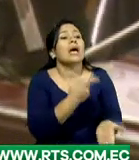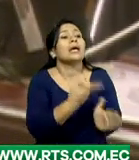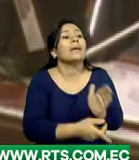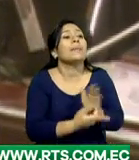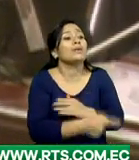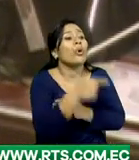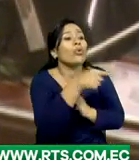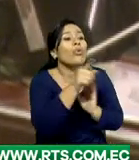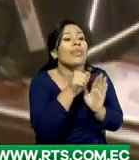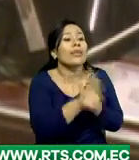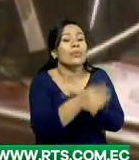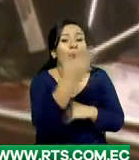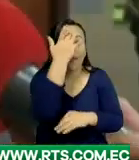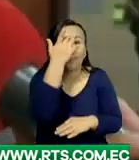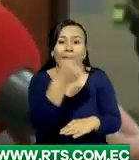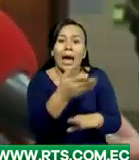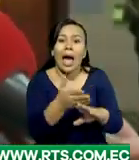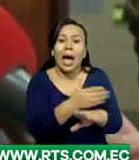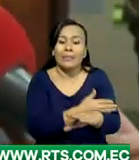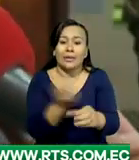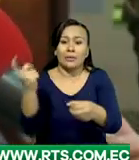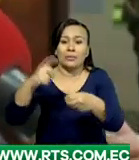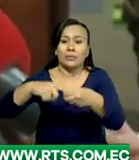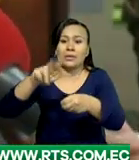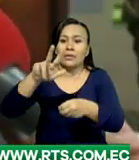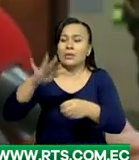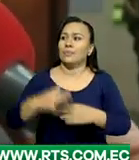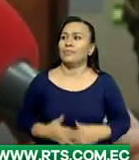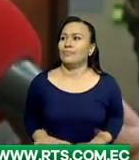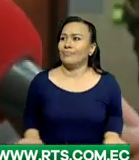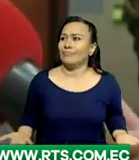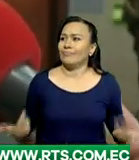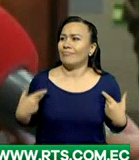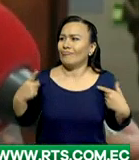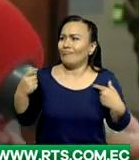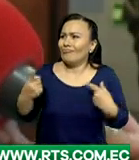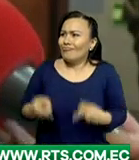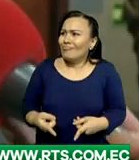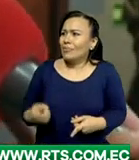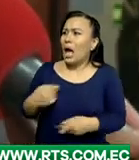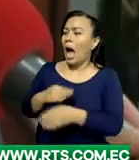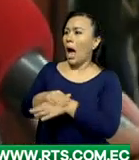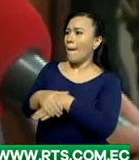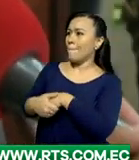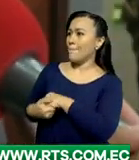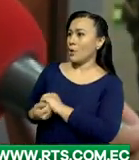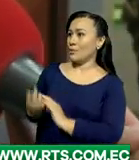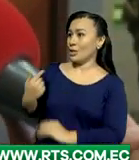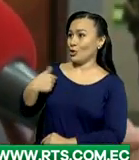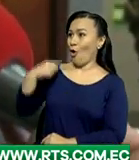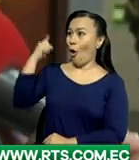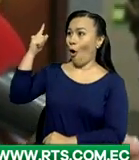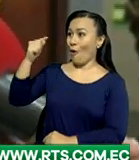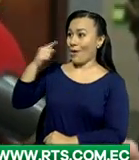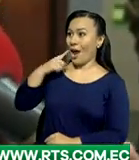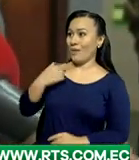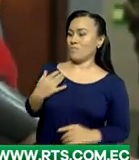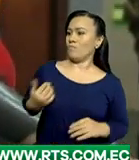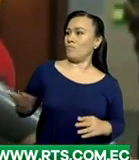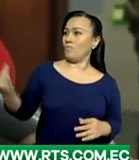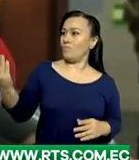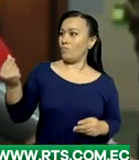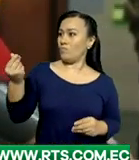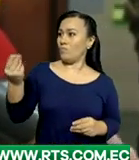jaque a los exaliancistas. Se aprovecha el poder para que empresas contratistas del Estado financien campañas electorales. En